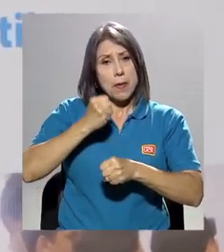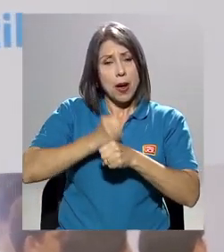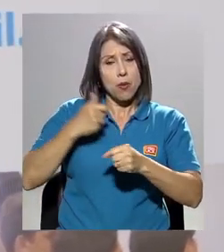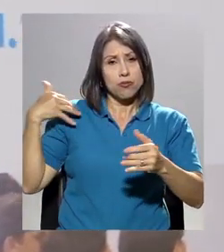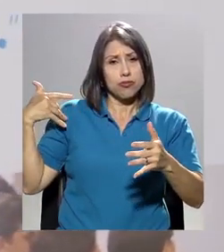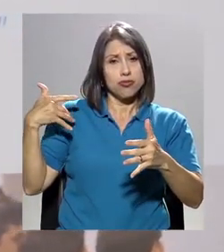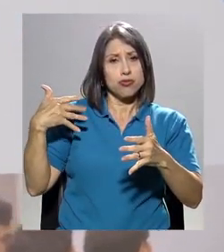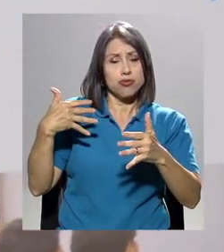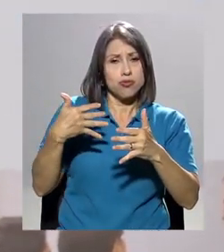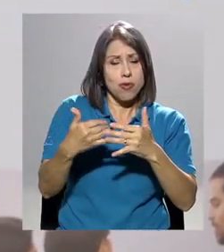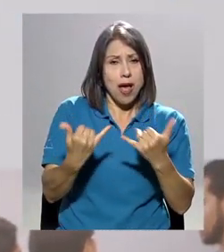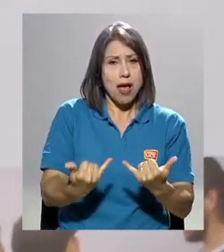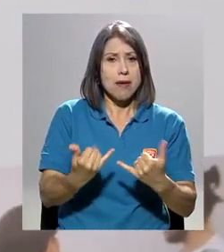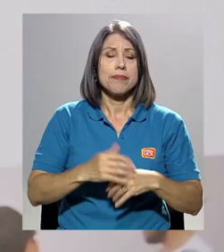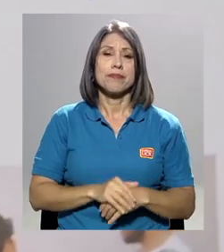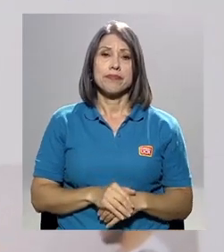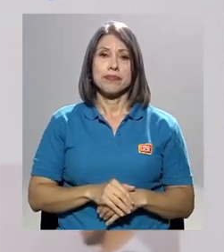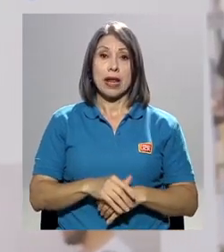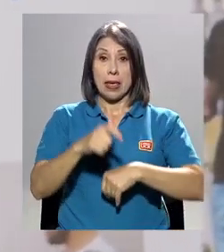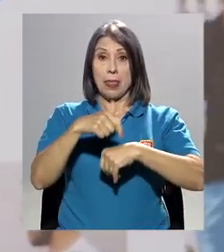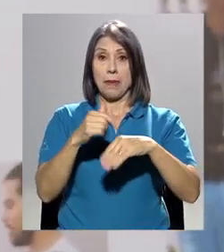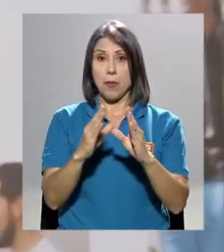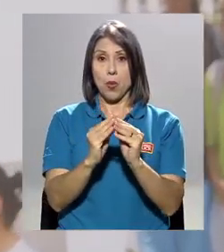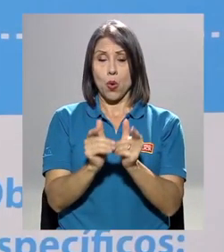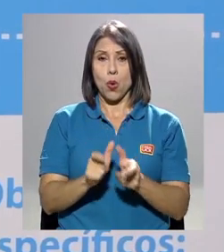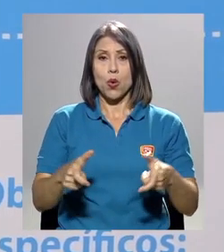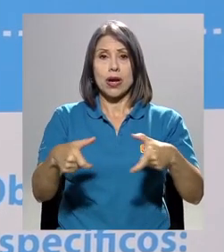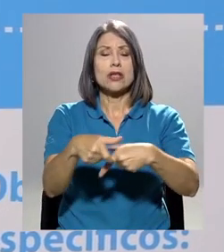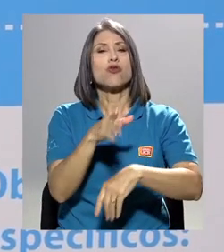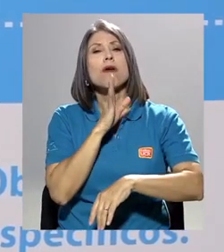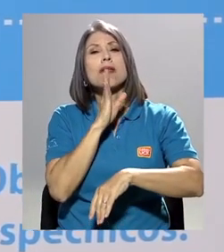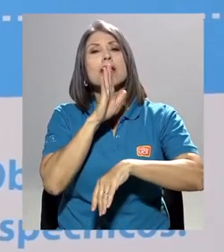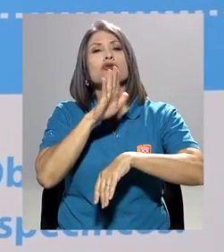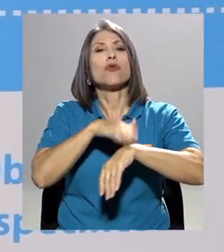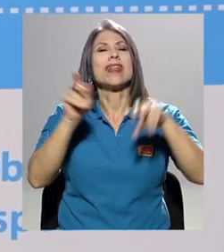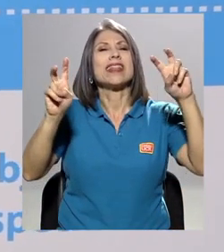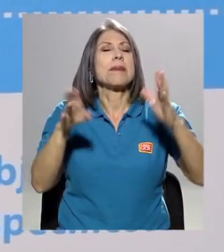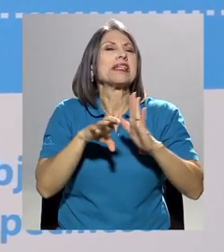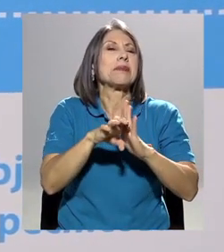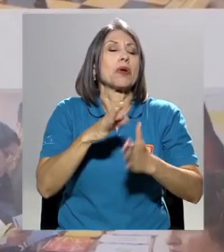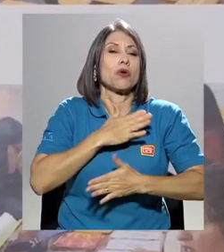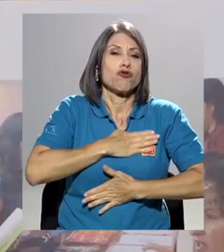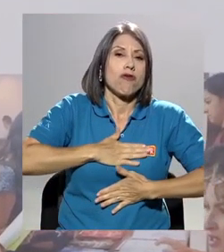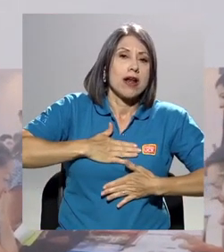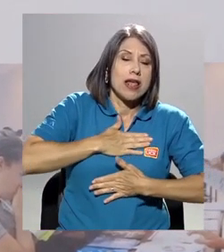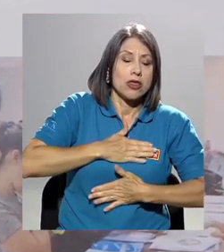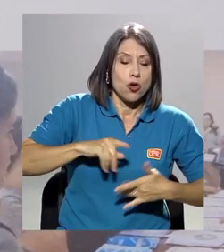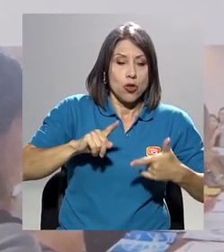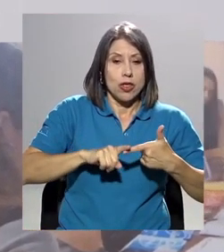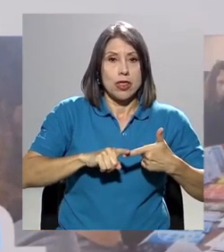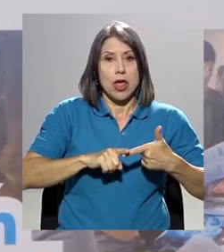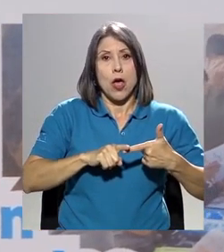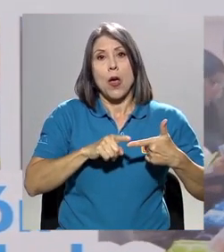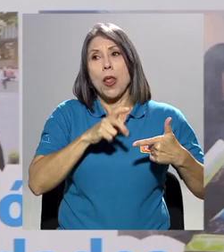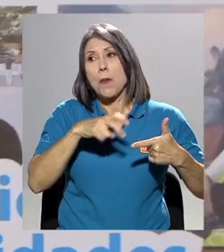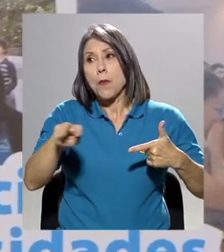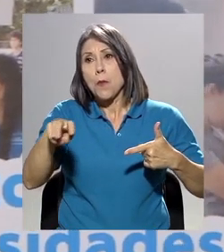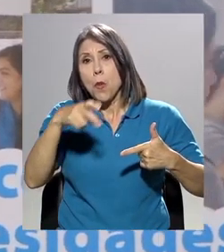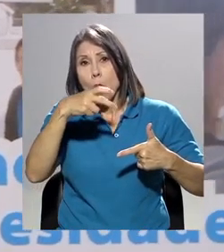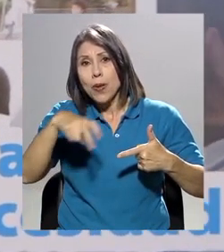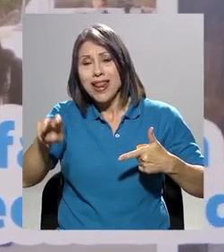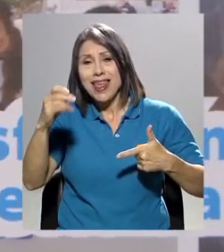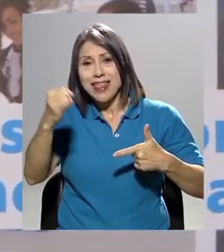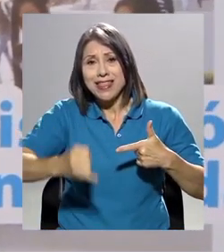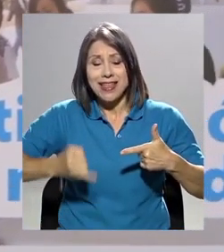fecha. Durante el congreso se abordaron temáticas como la recreación, la movilidad internacional, las